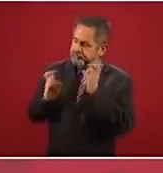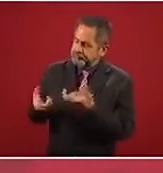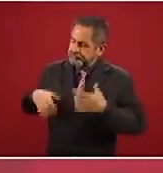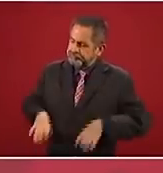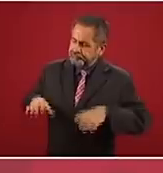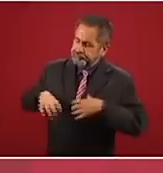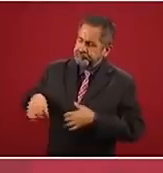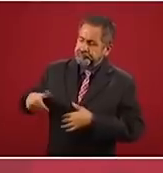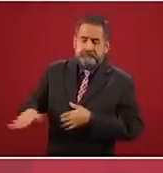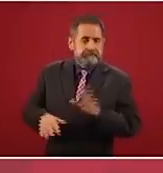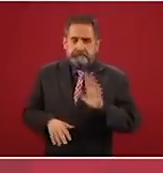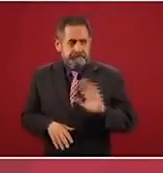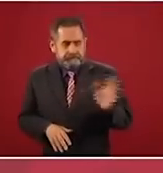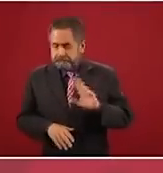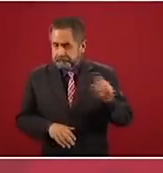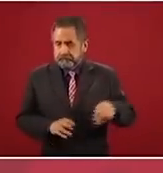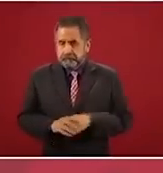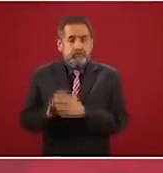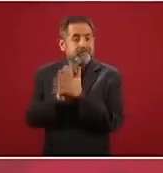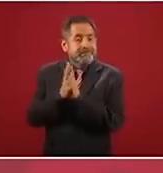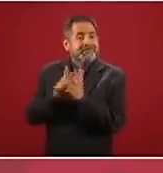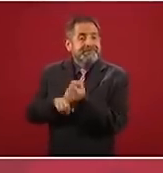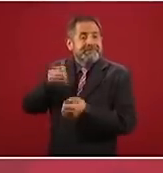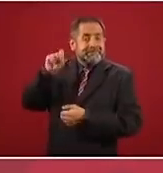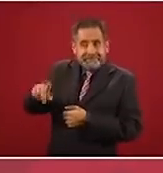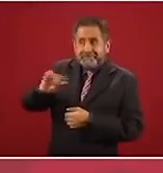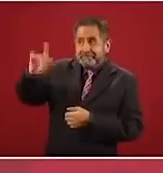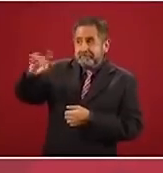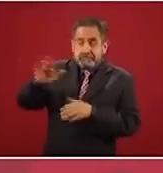y además hasta con la complicidad de los mismos funcionarios.